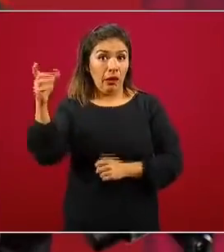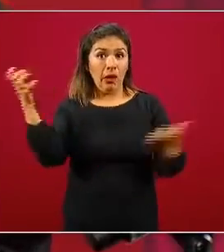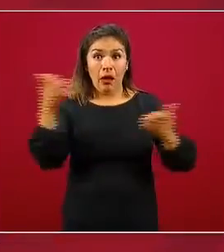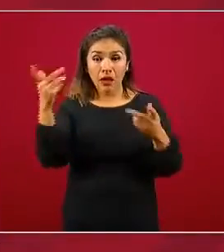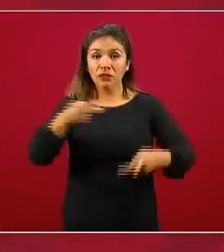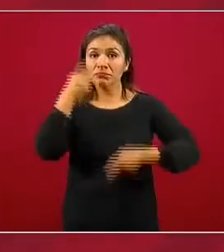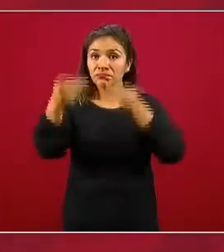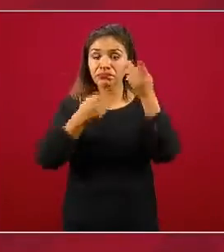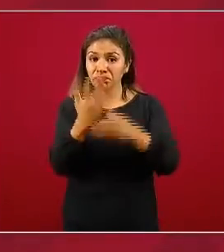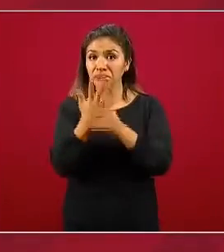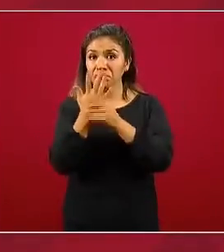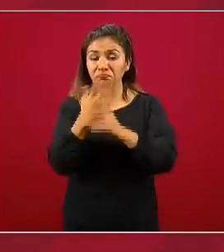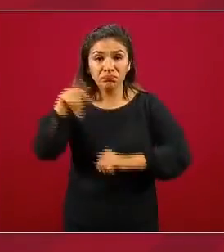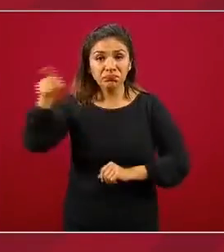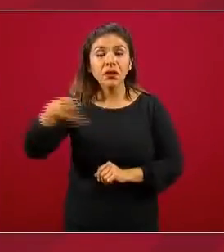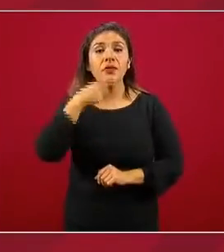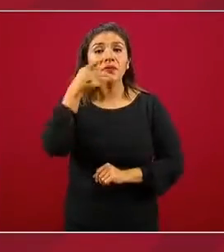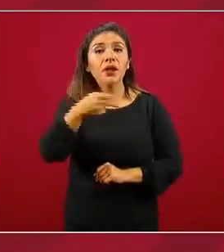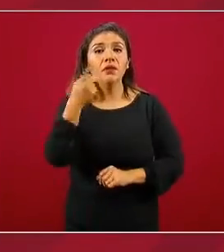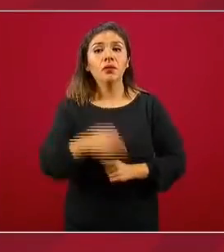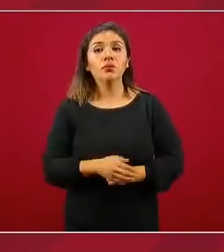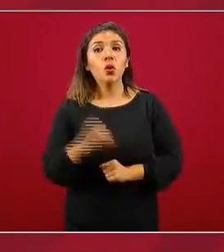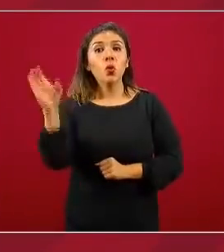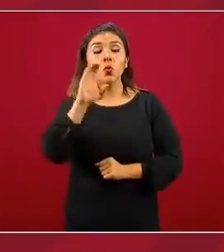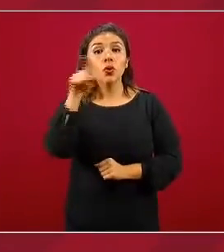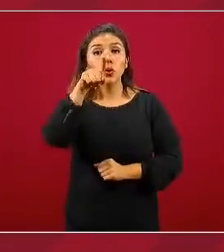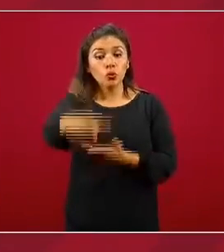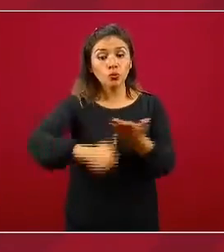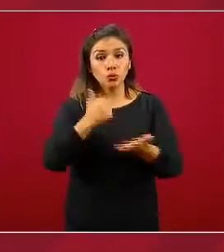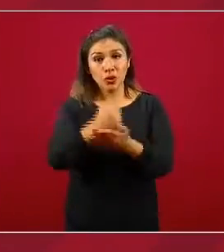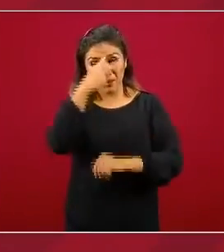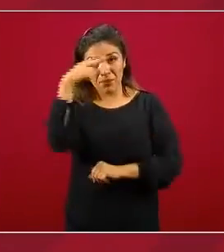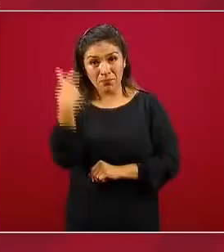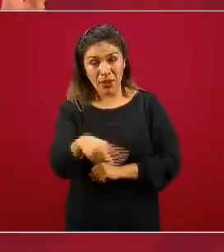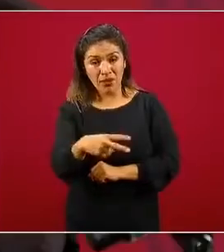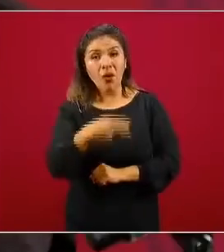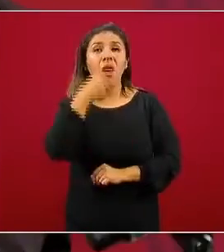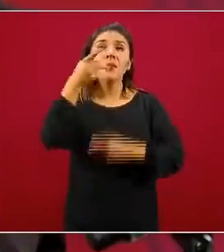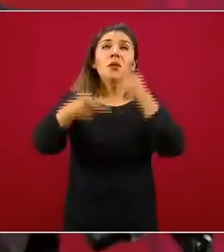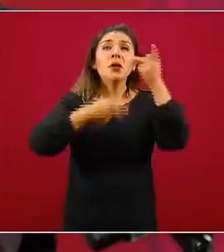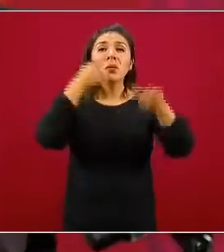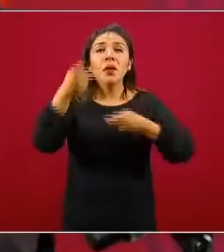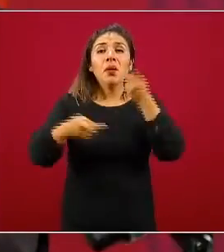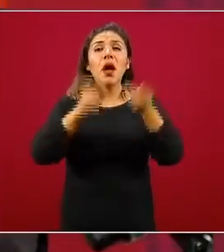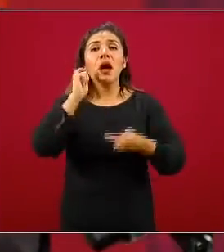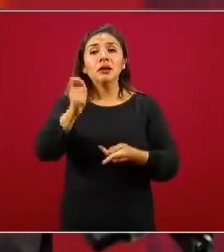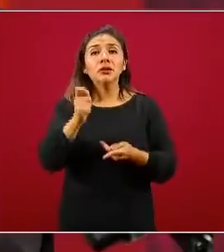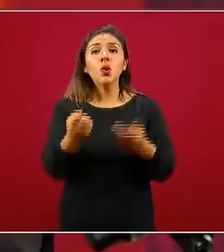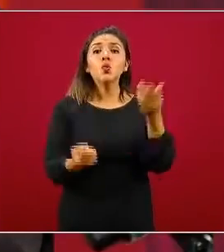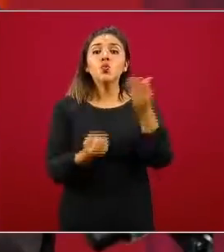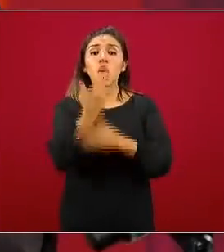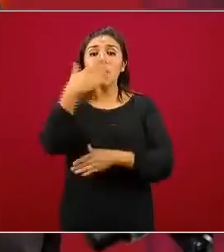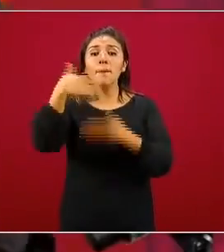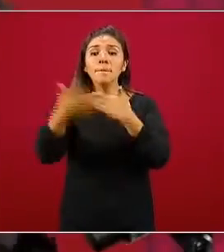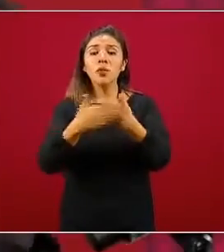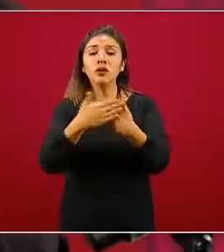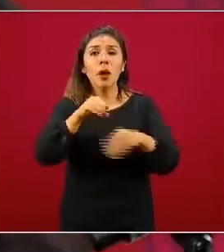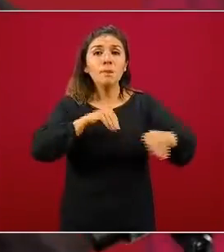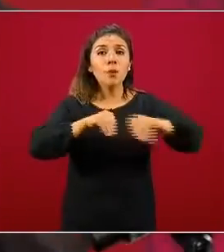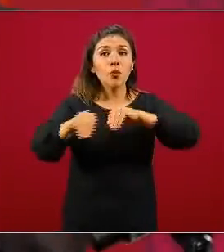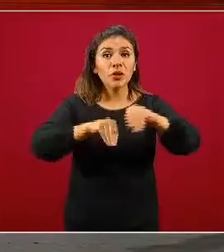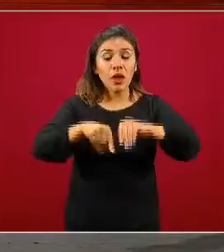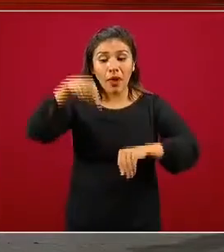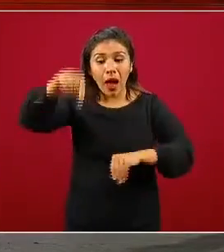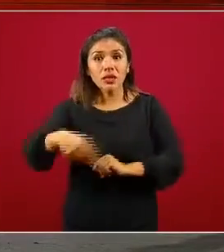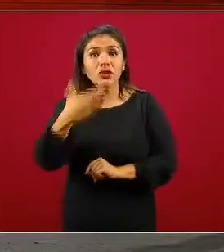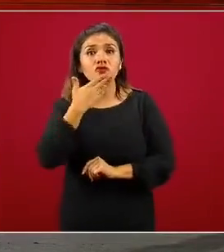con vehemencia, con énfasis. Dijo: cuando ustedes en la Ciudad de México hablan de que vamos a la nueva movilidad, en